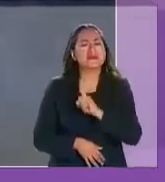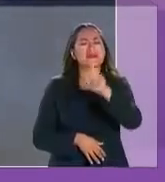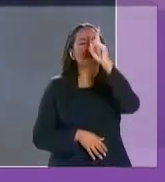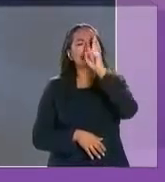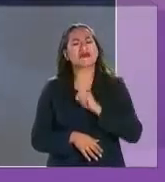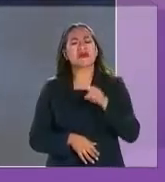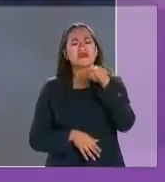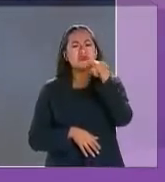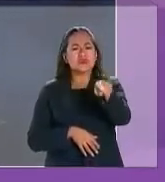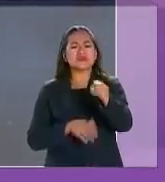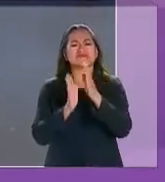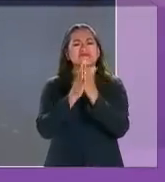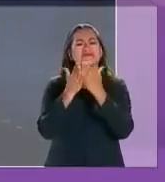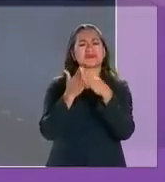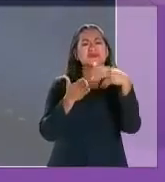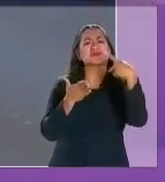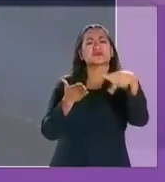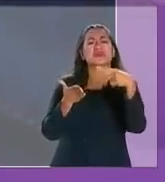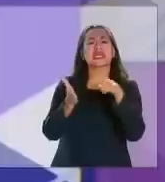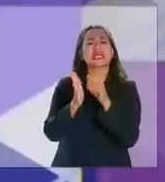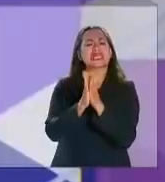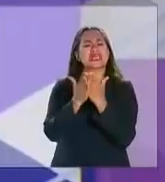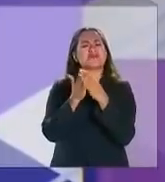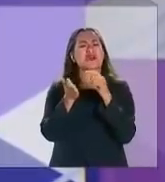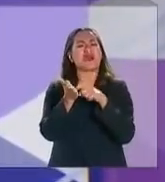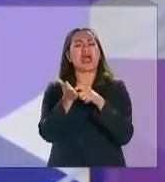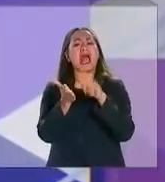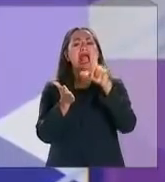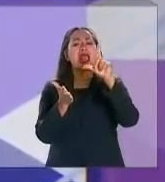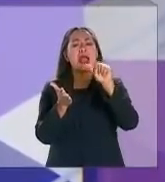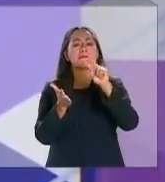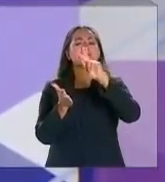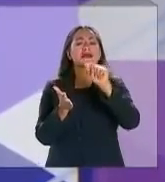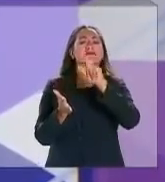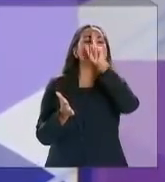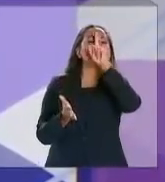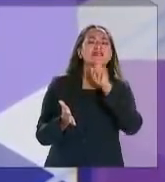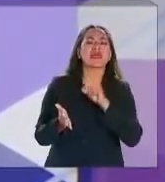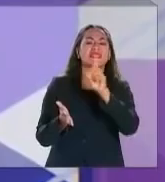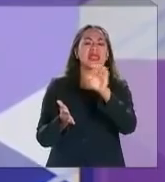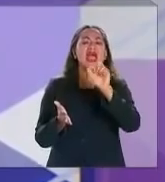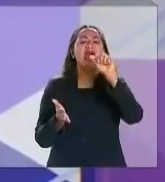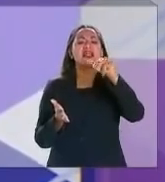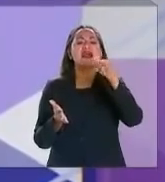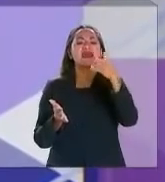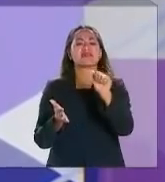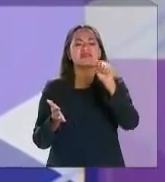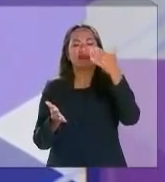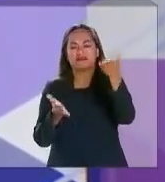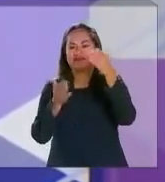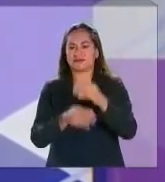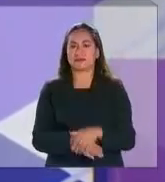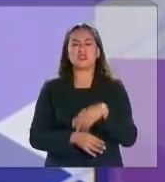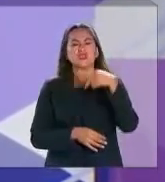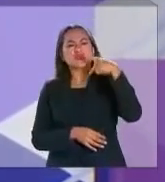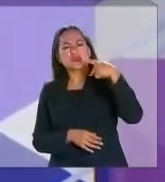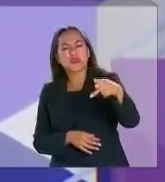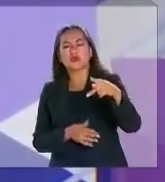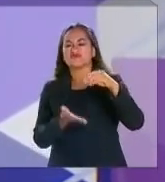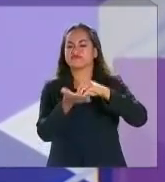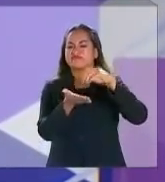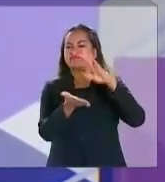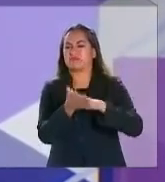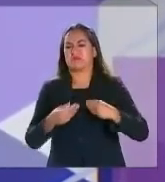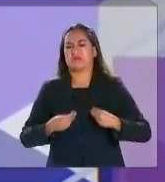libro las tiras de anaya y ya con esto es otro capítulo también para